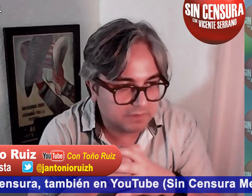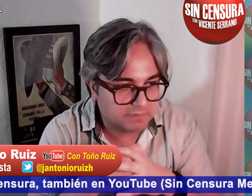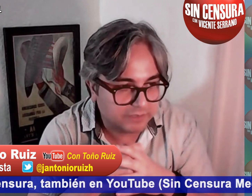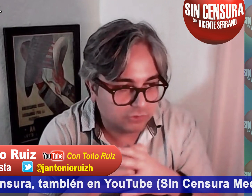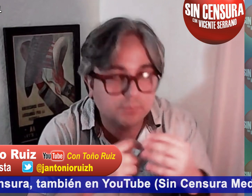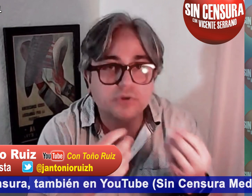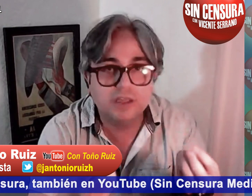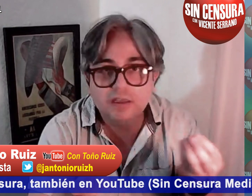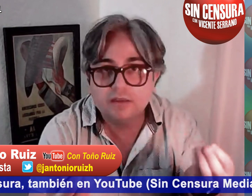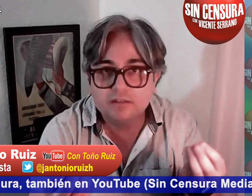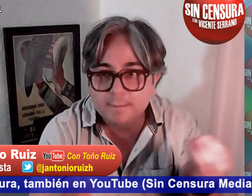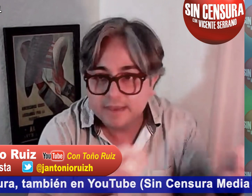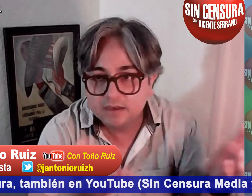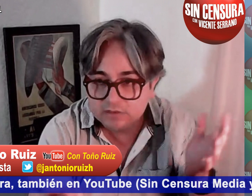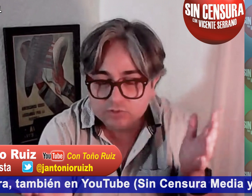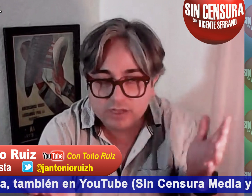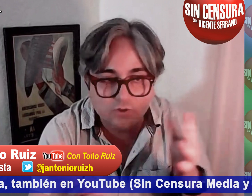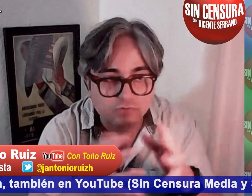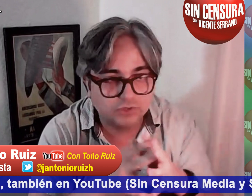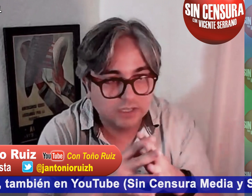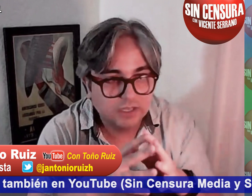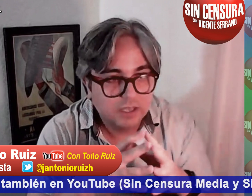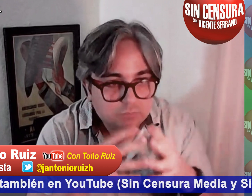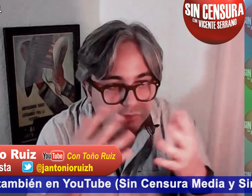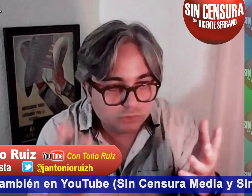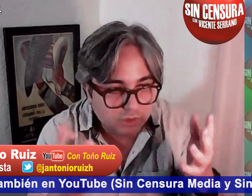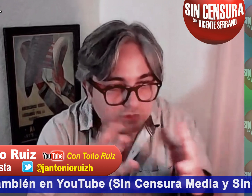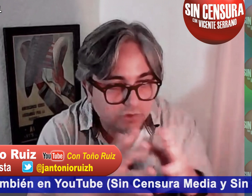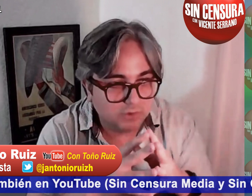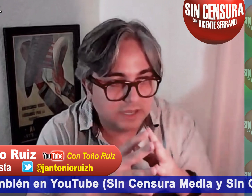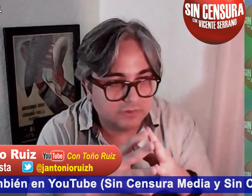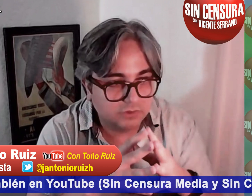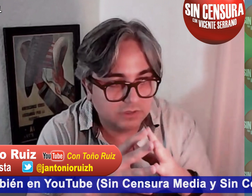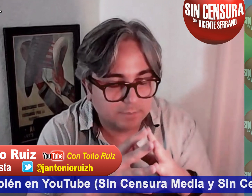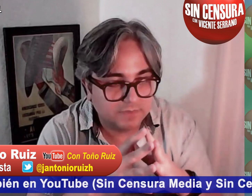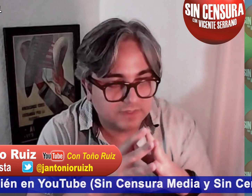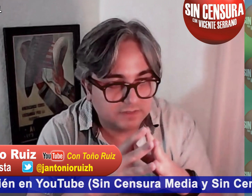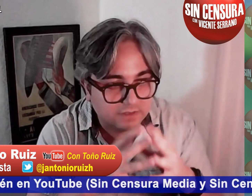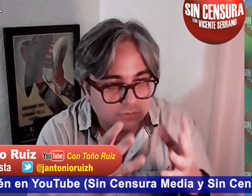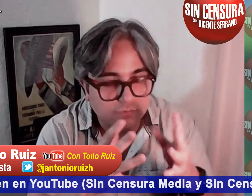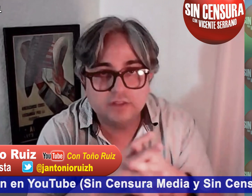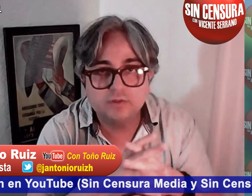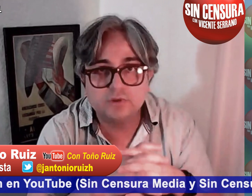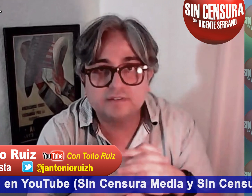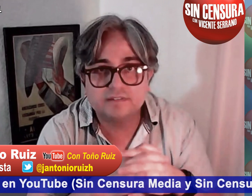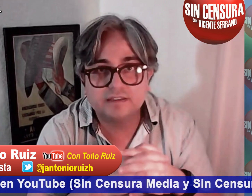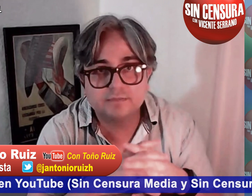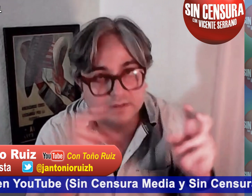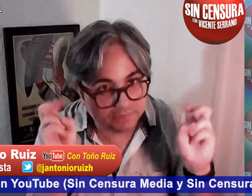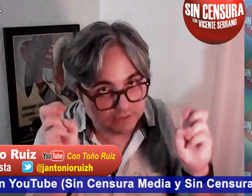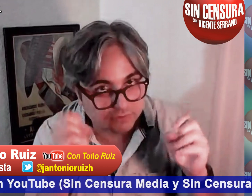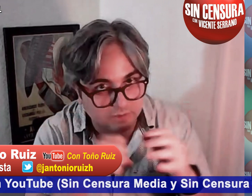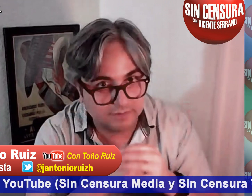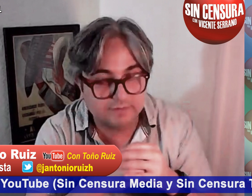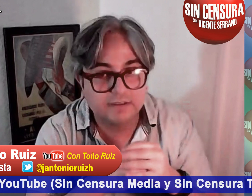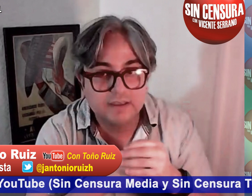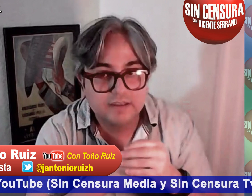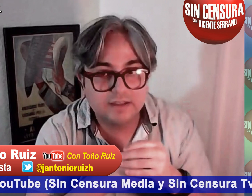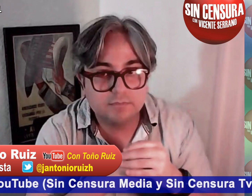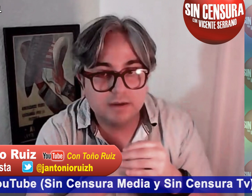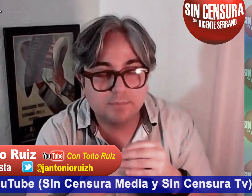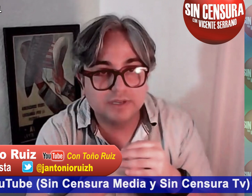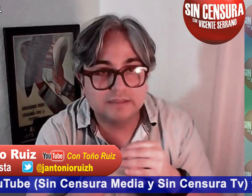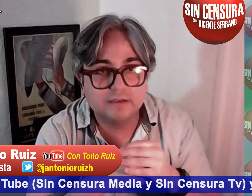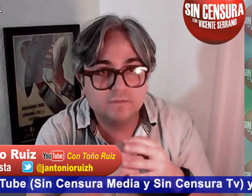esta investigación, porque también, esa es otra cosa, muchos medios de comunicación independientes han sufrido por estas verificaciones